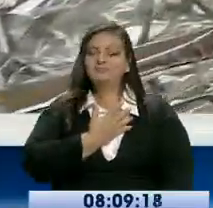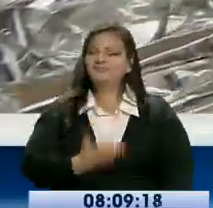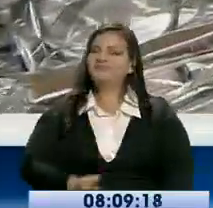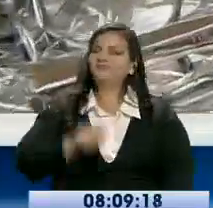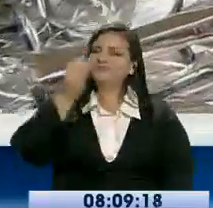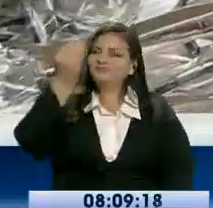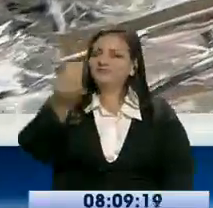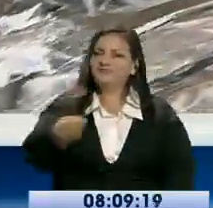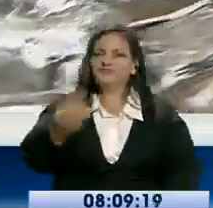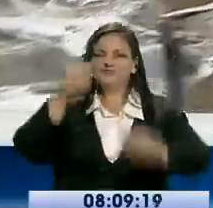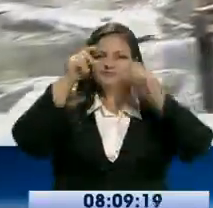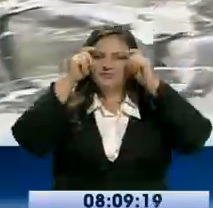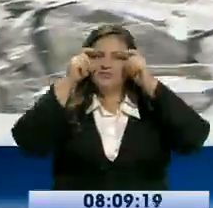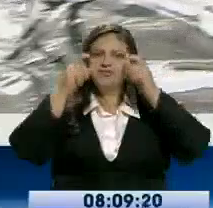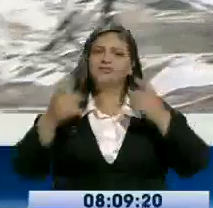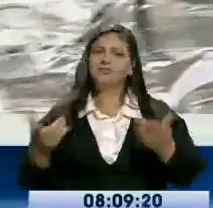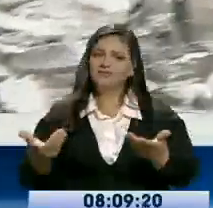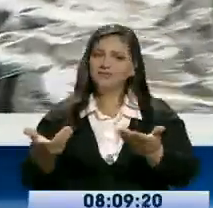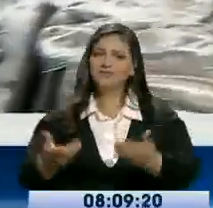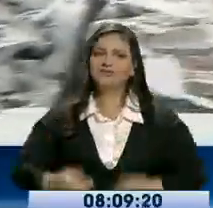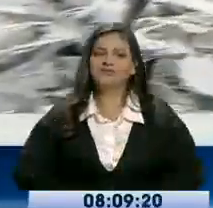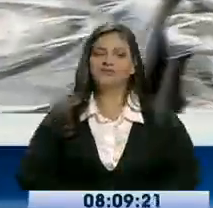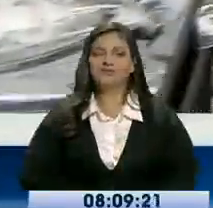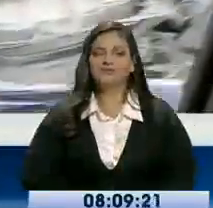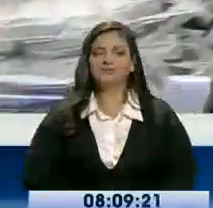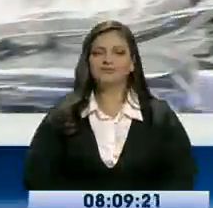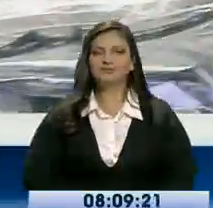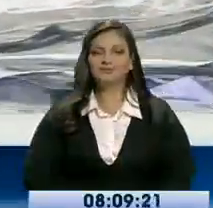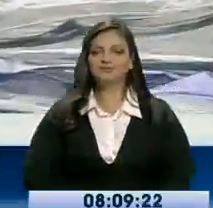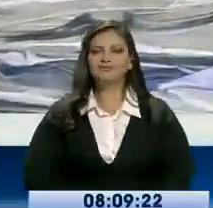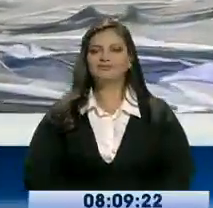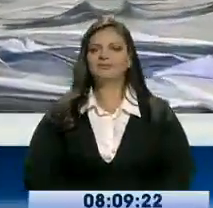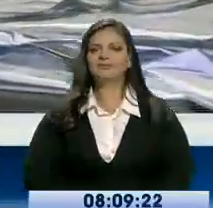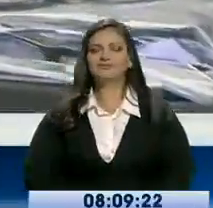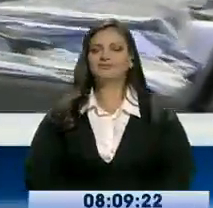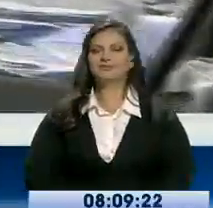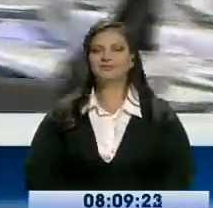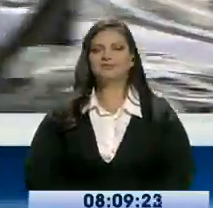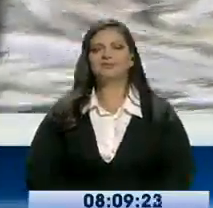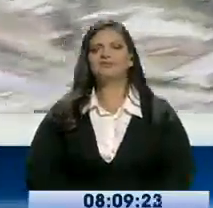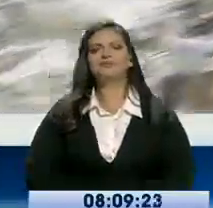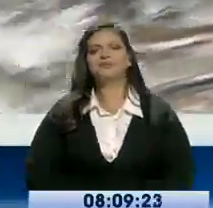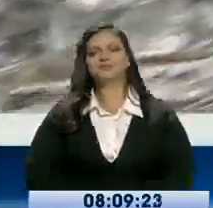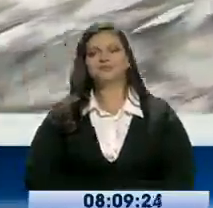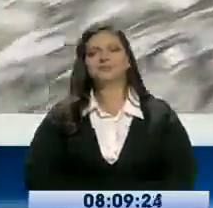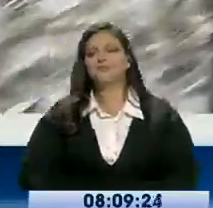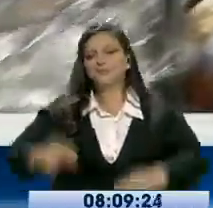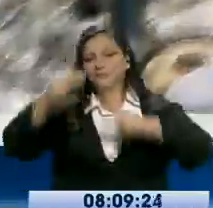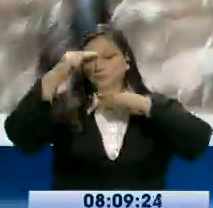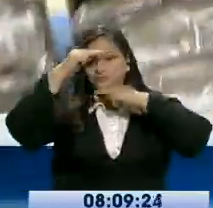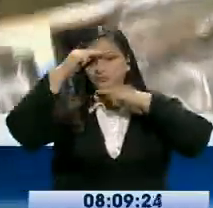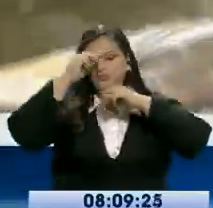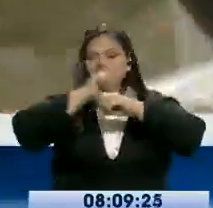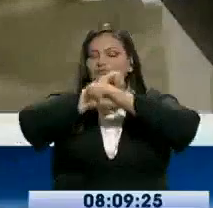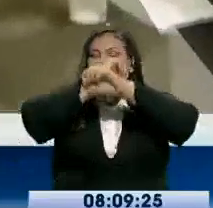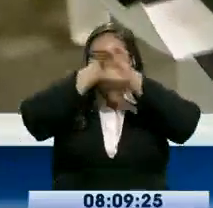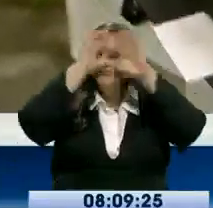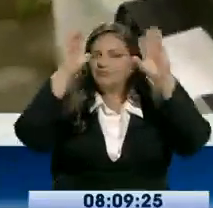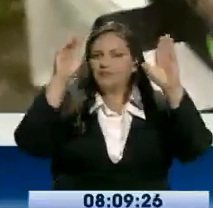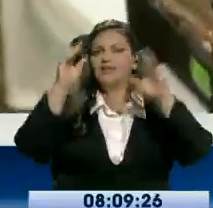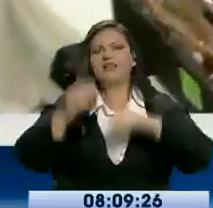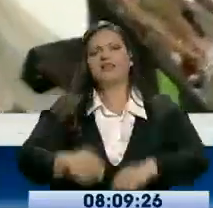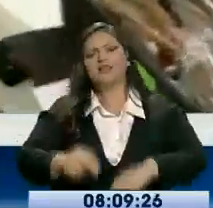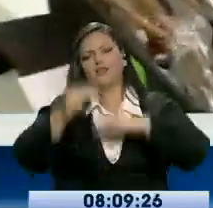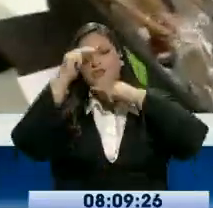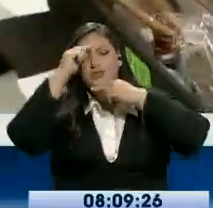permanentemente, constantemente viendo nuestra programación. Entre ellos, pues, los noticiarios que tenemos, indudablemente. Y en retribución a